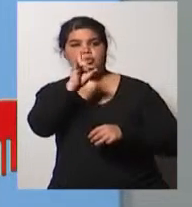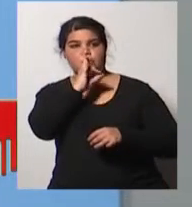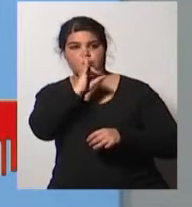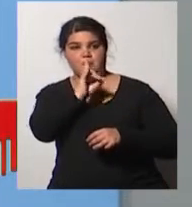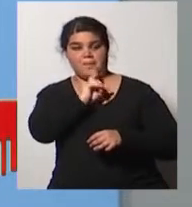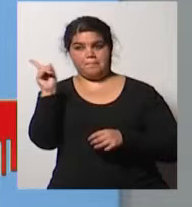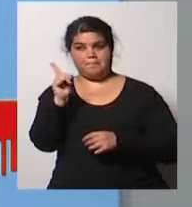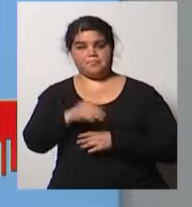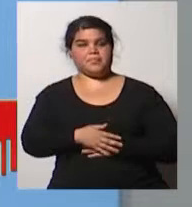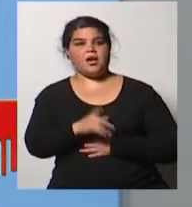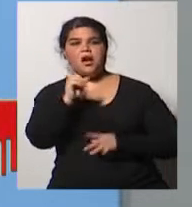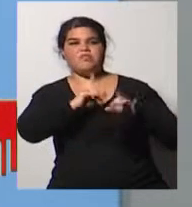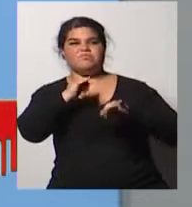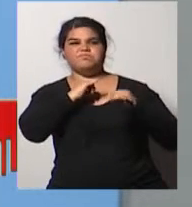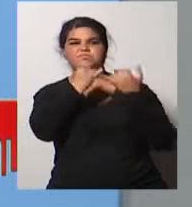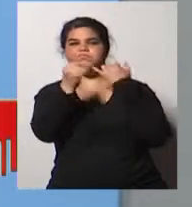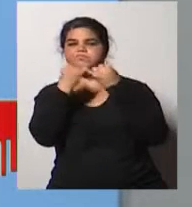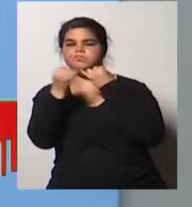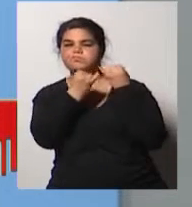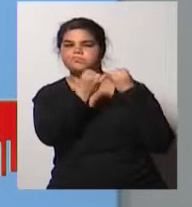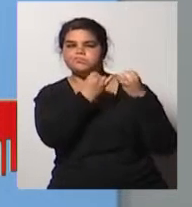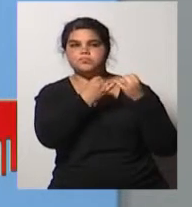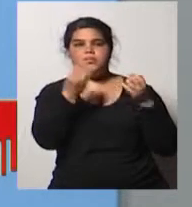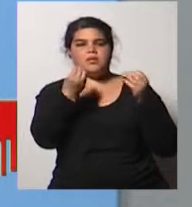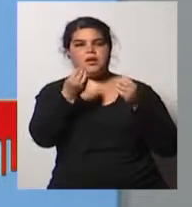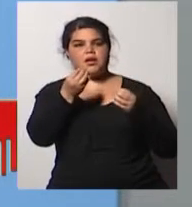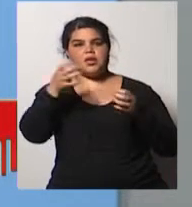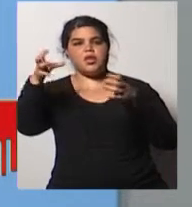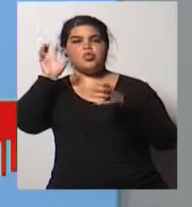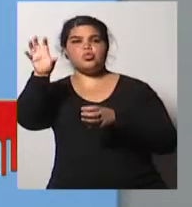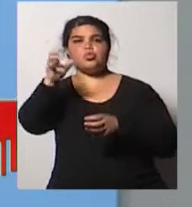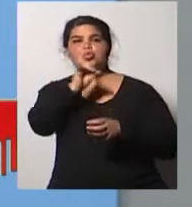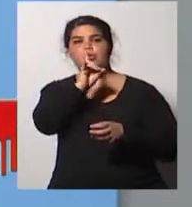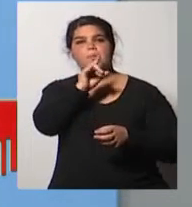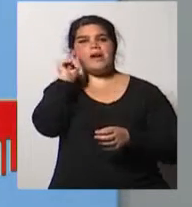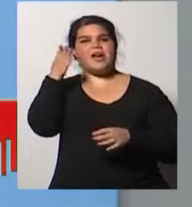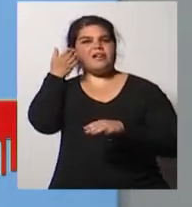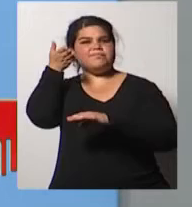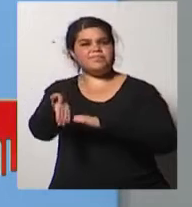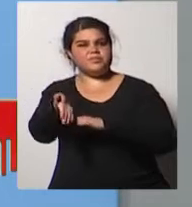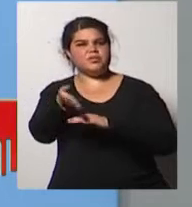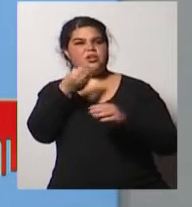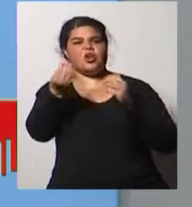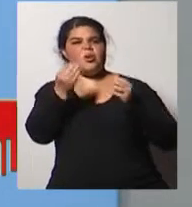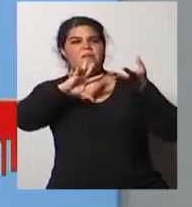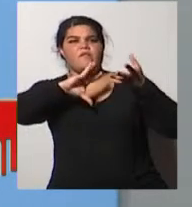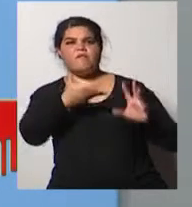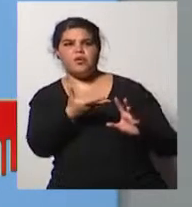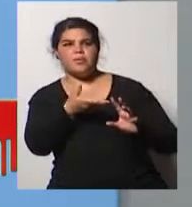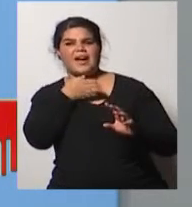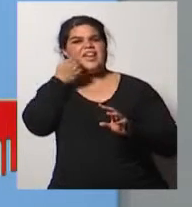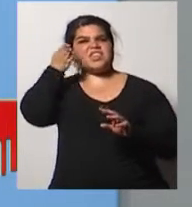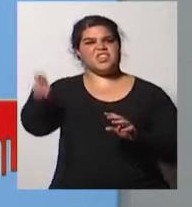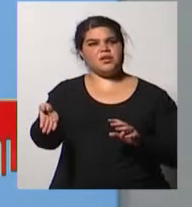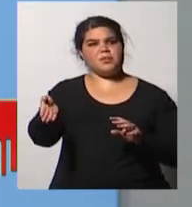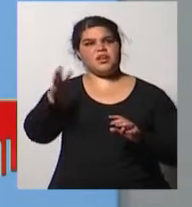hoy día en los medios hay muchos rumores de una posibilidad de intervención en la provincia del norte. ¿Cuáles serían los mecanismos para poder realizar la